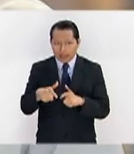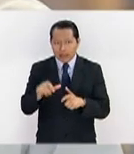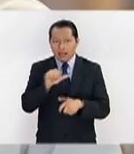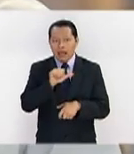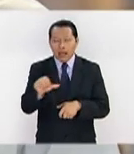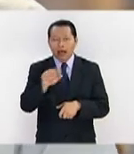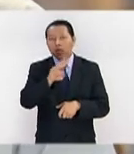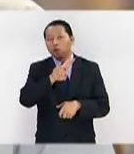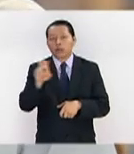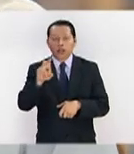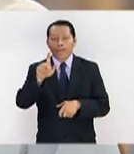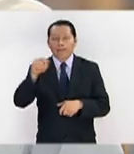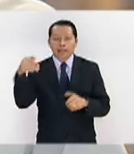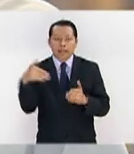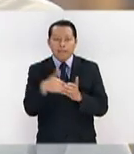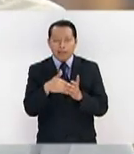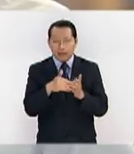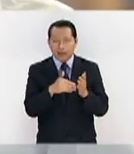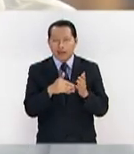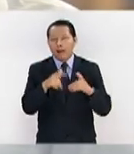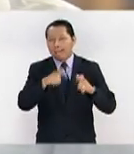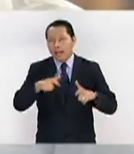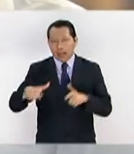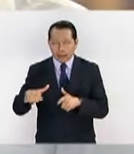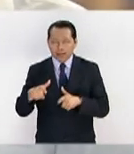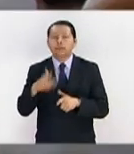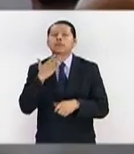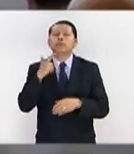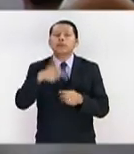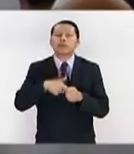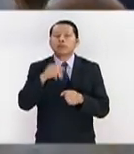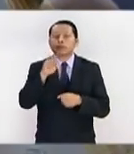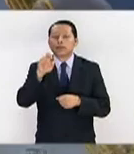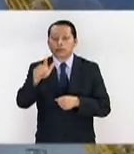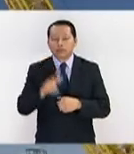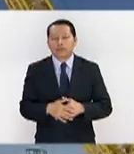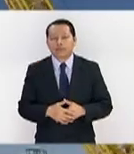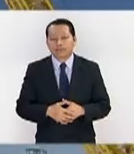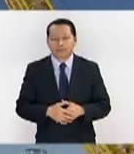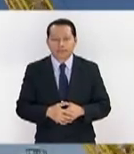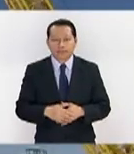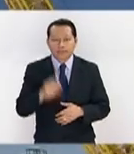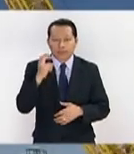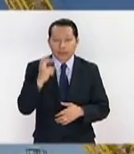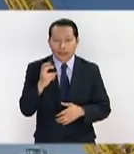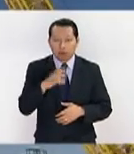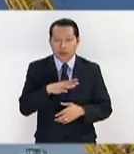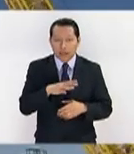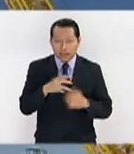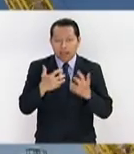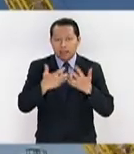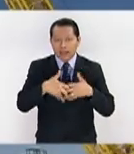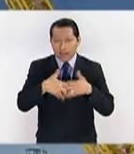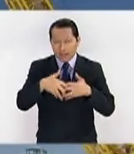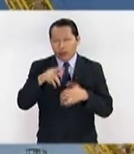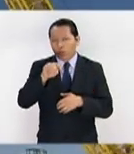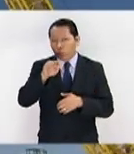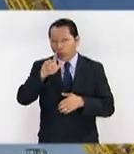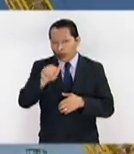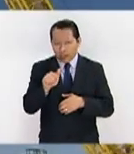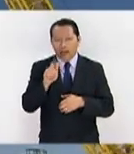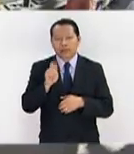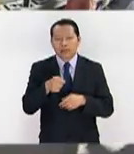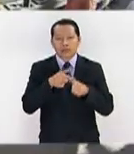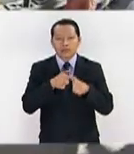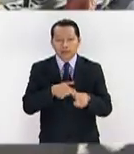barriles a 220.000 barriles de gasolinas y diéseles. Con ello, la refinería de Tula continuará